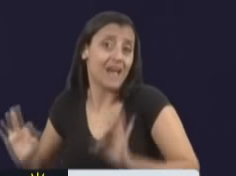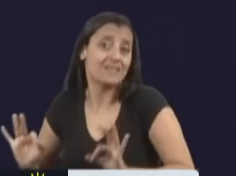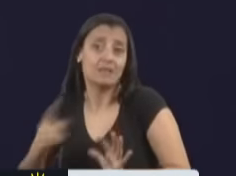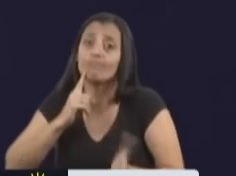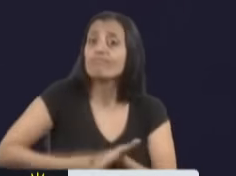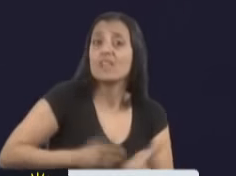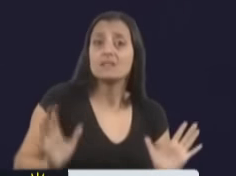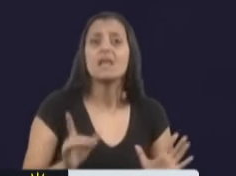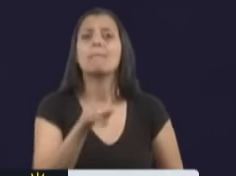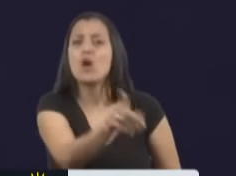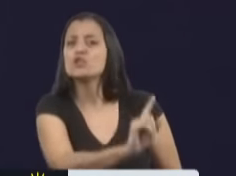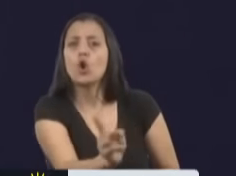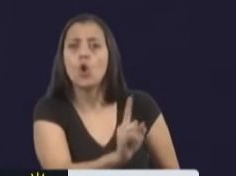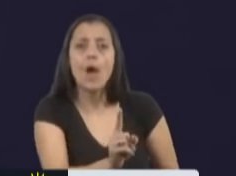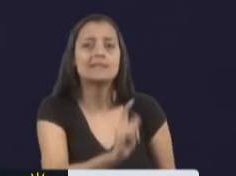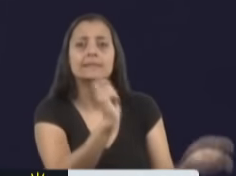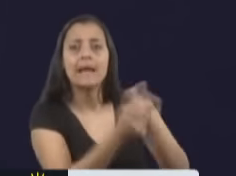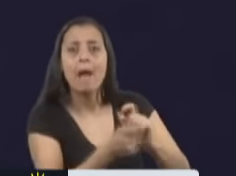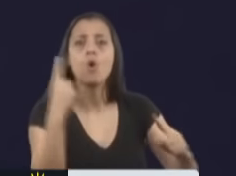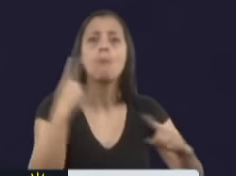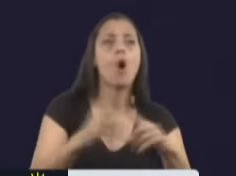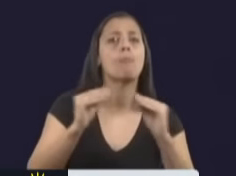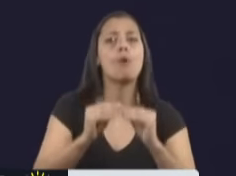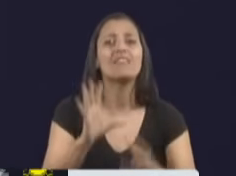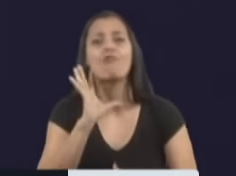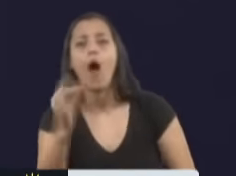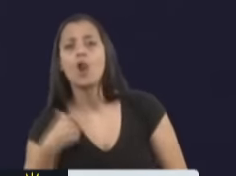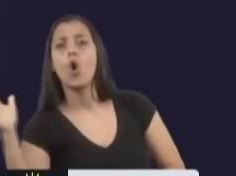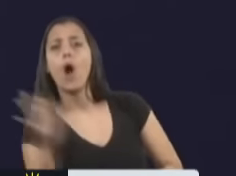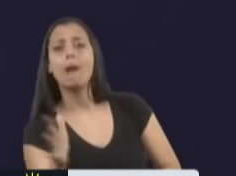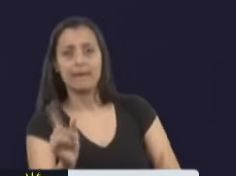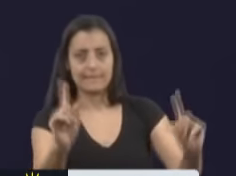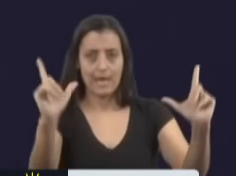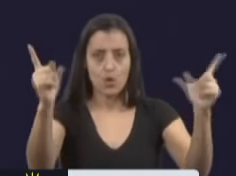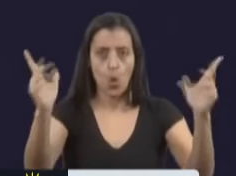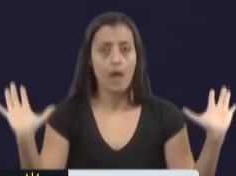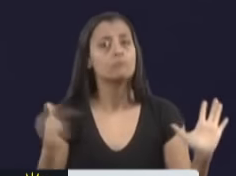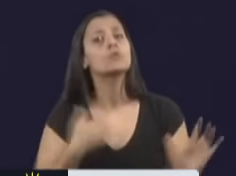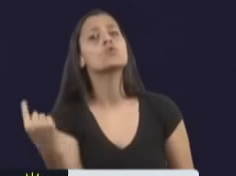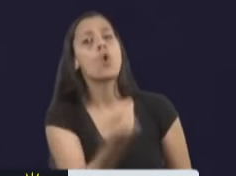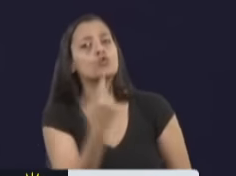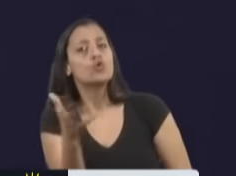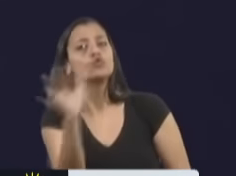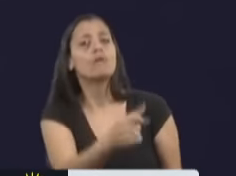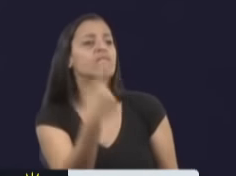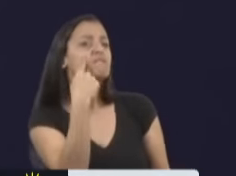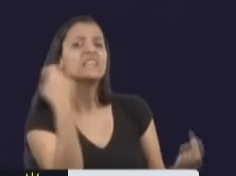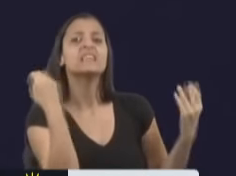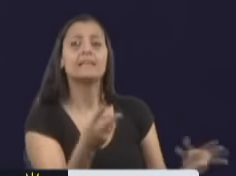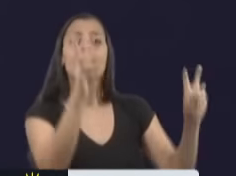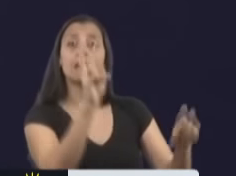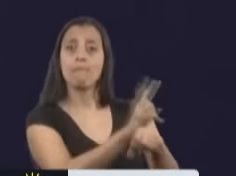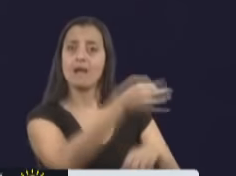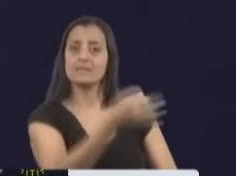que se haya tomado ningún cambio en la en las medidas que te repito todos los días se toman con la seguridad del